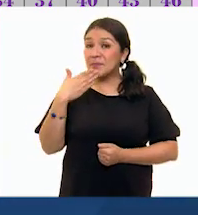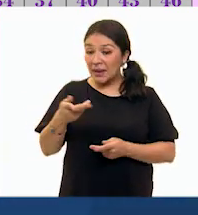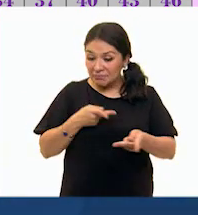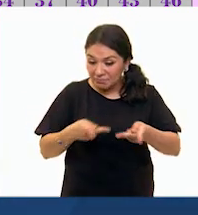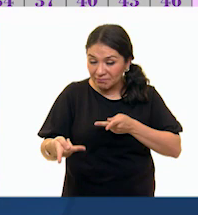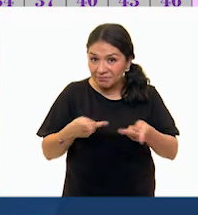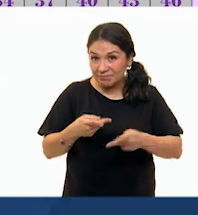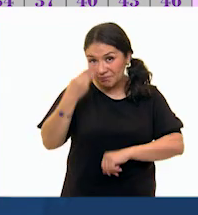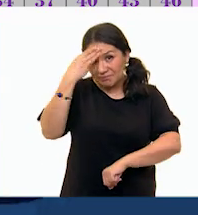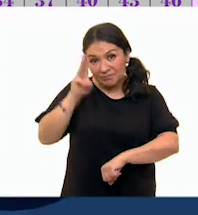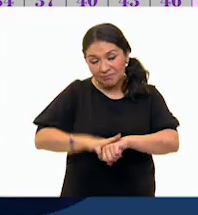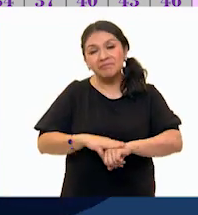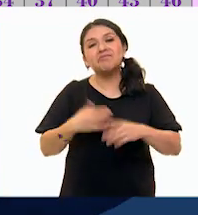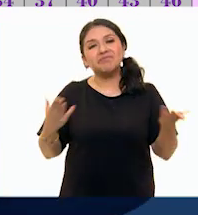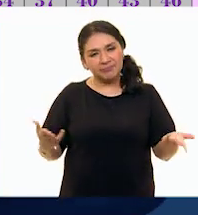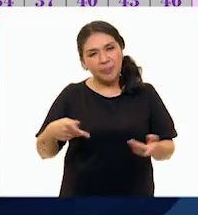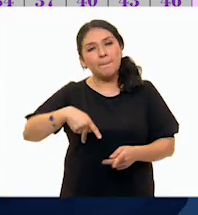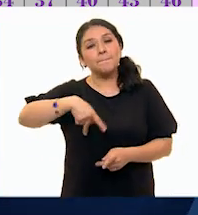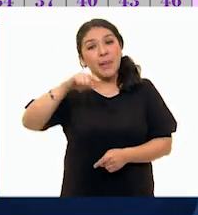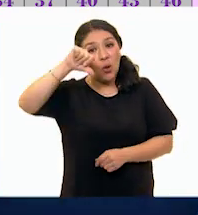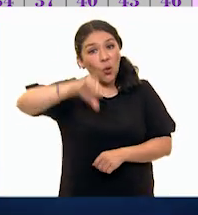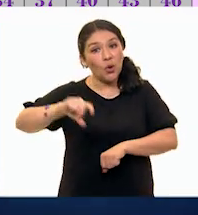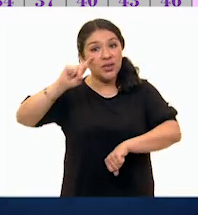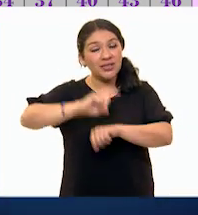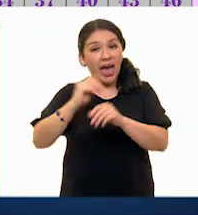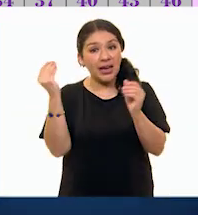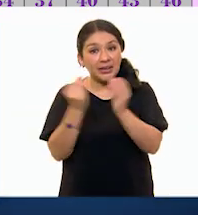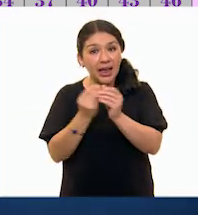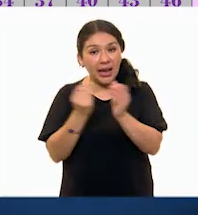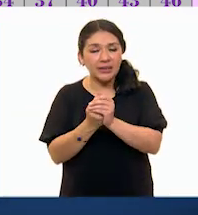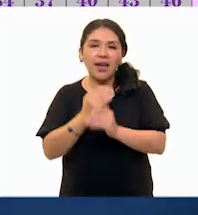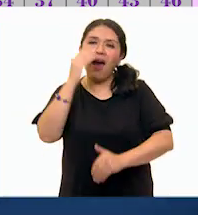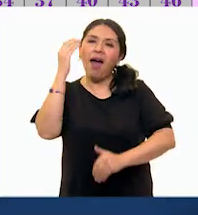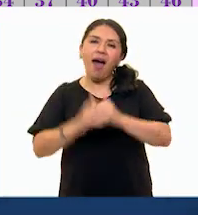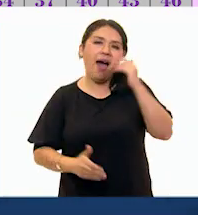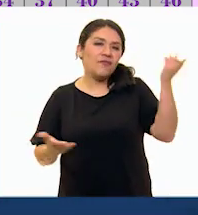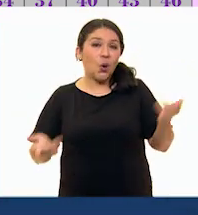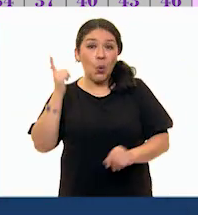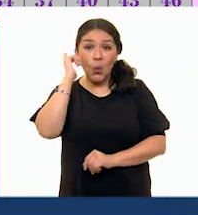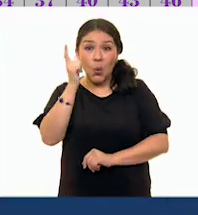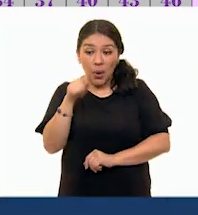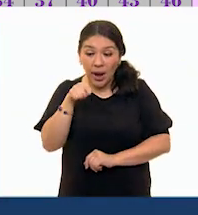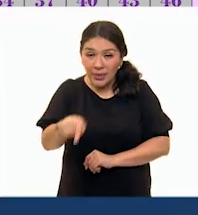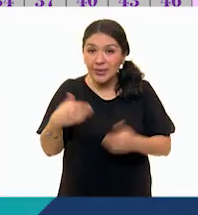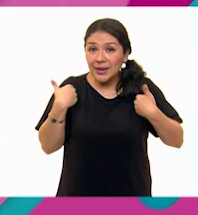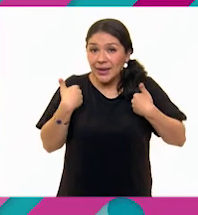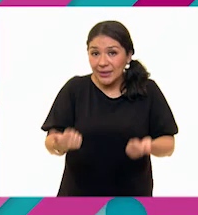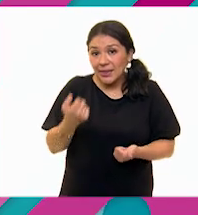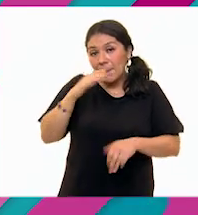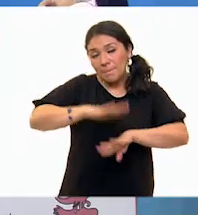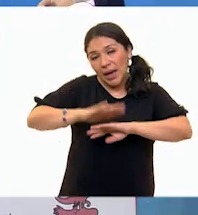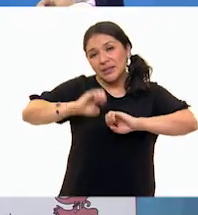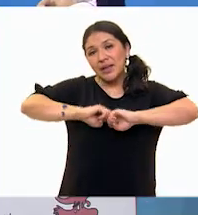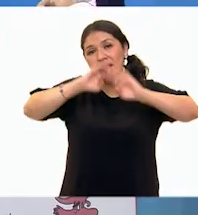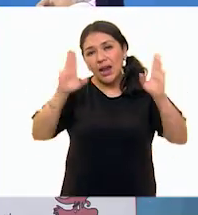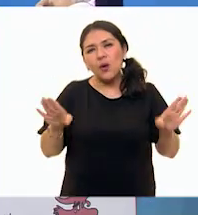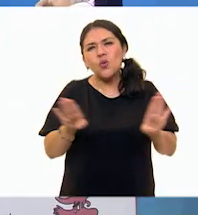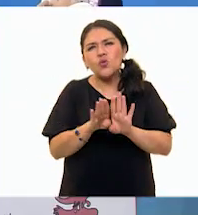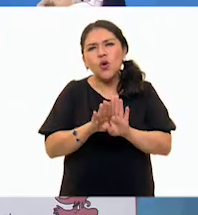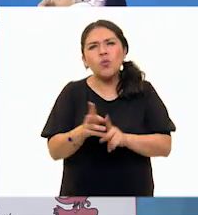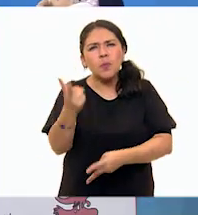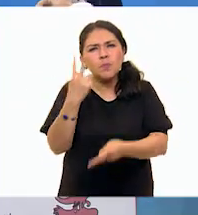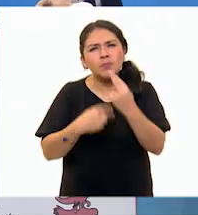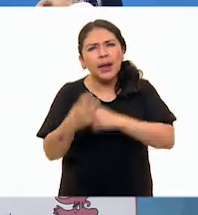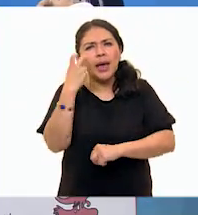estrategia! También, pero nuestra clase de hoy llegó a su fin. Espero, Ale, que haya quedado claro cómo podemos